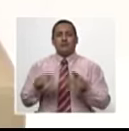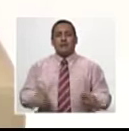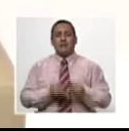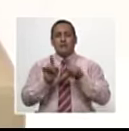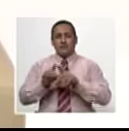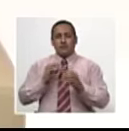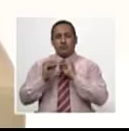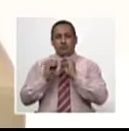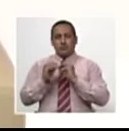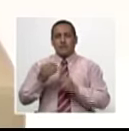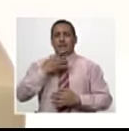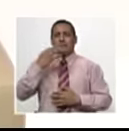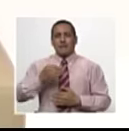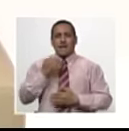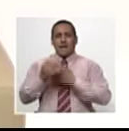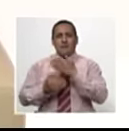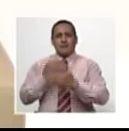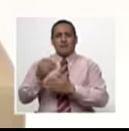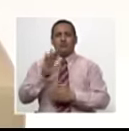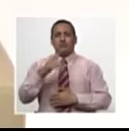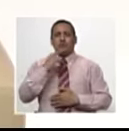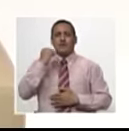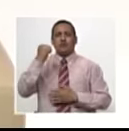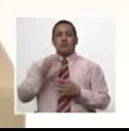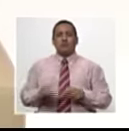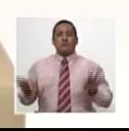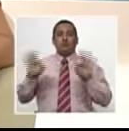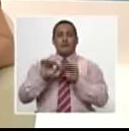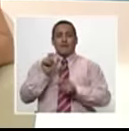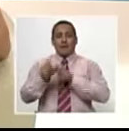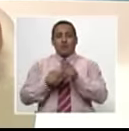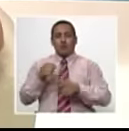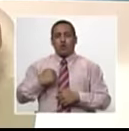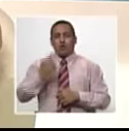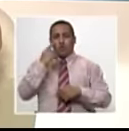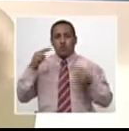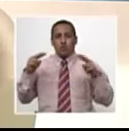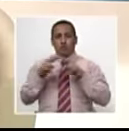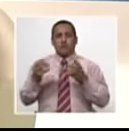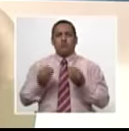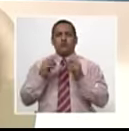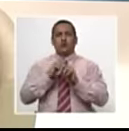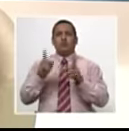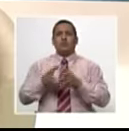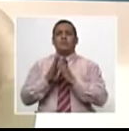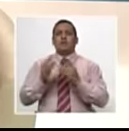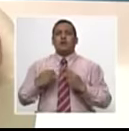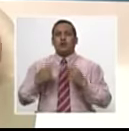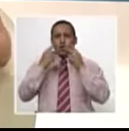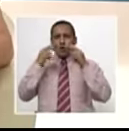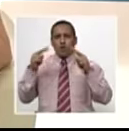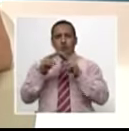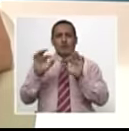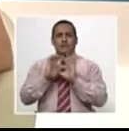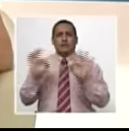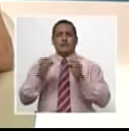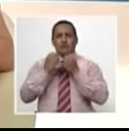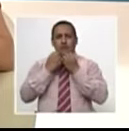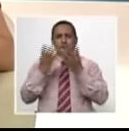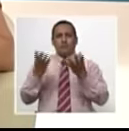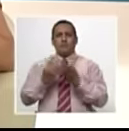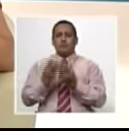la efectivización de sus derechos fundamentales. Claro, que la gente también lo conozca porque uno no exige lo que no conoce, ¿no? Y en ese sentido, pues la